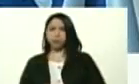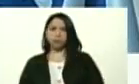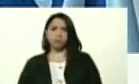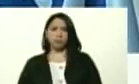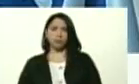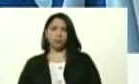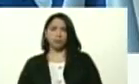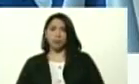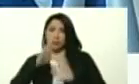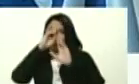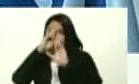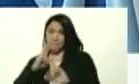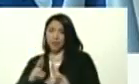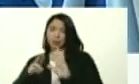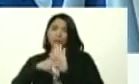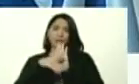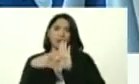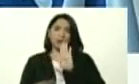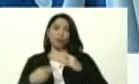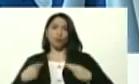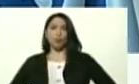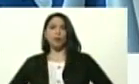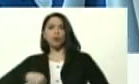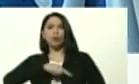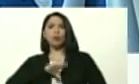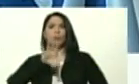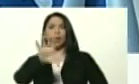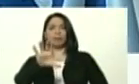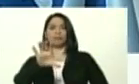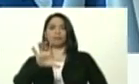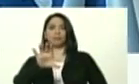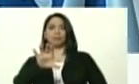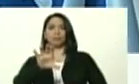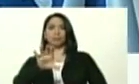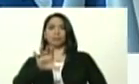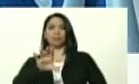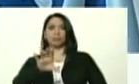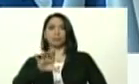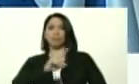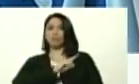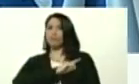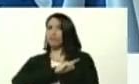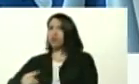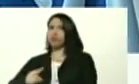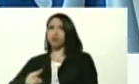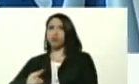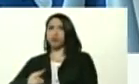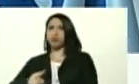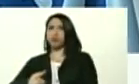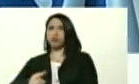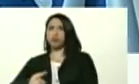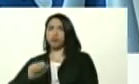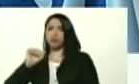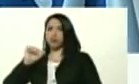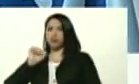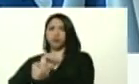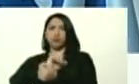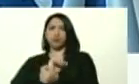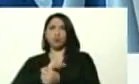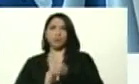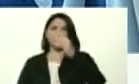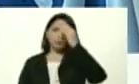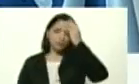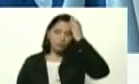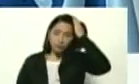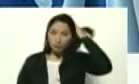debido respeto a los derechos humanos en nuestro país, ha procedido a librar las órdenes de aprehensión. Eso